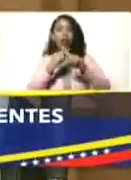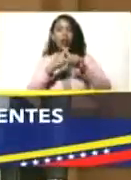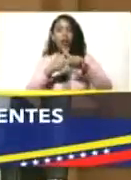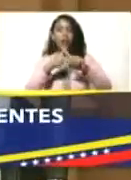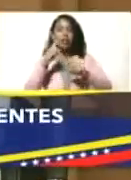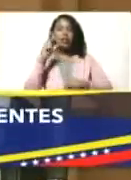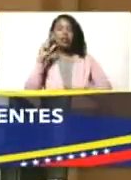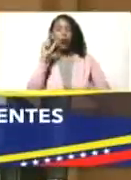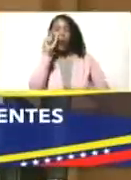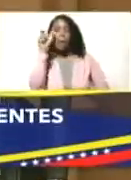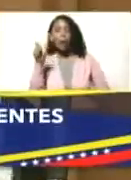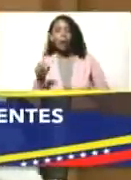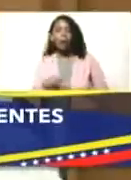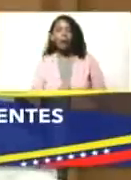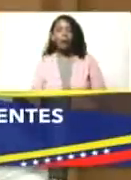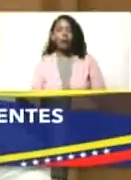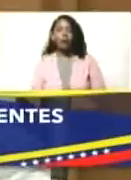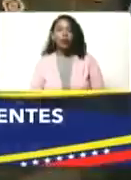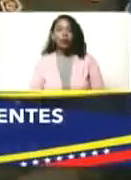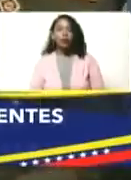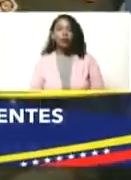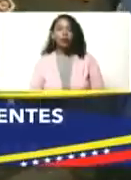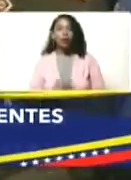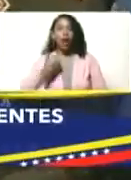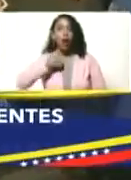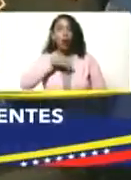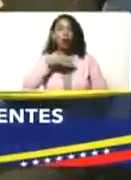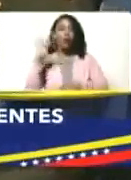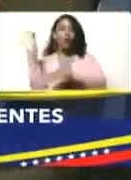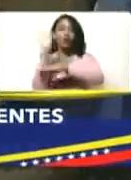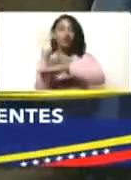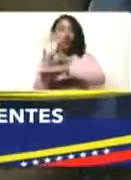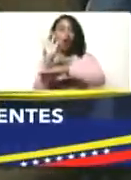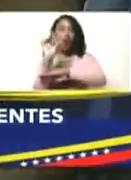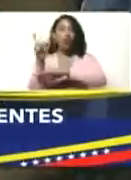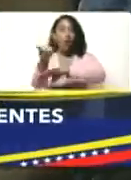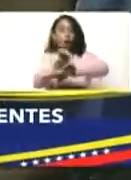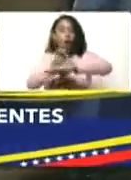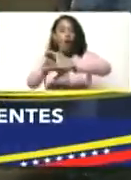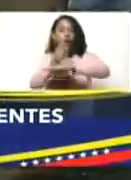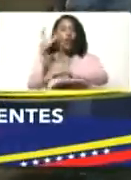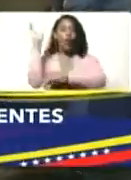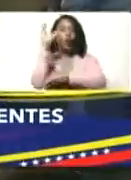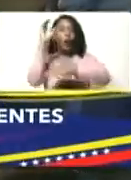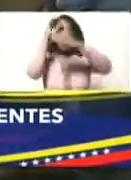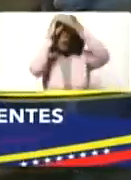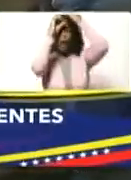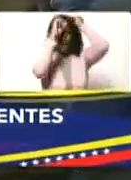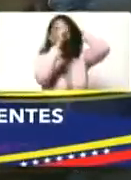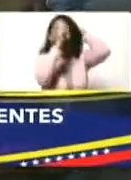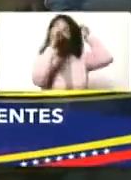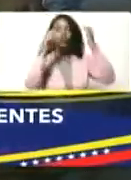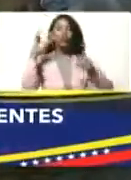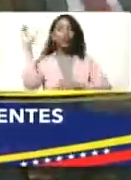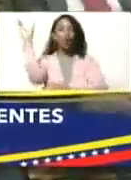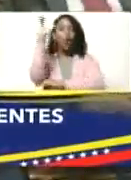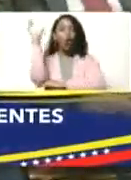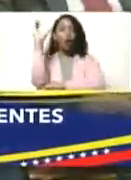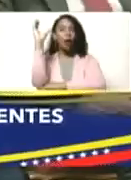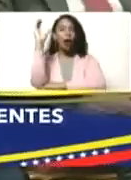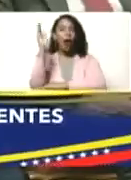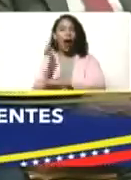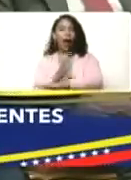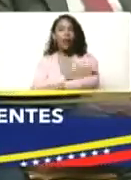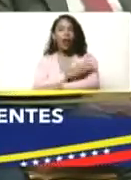González. A nuestros funcionarios del gobierno colombiano, el embajador de Colombia ante